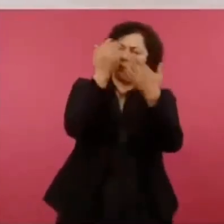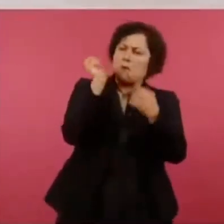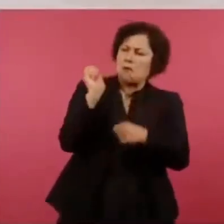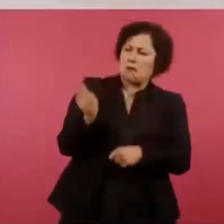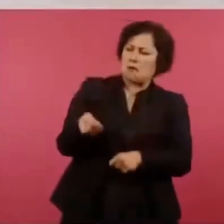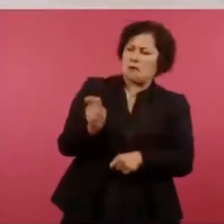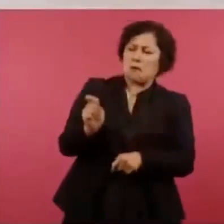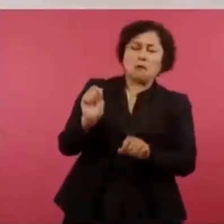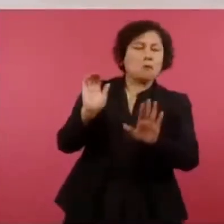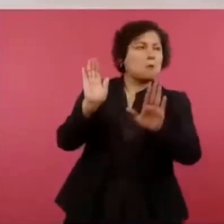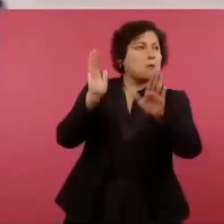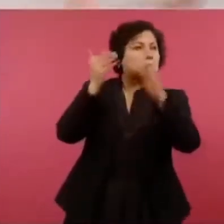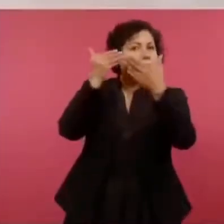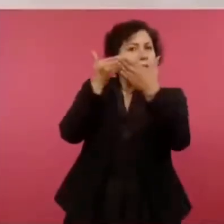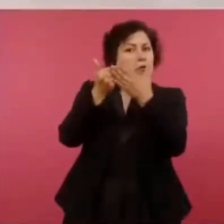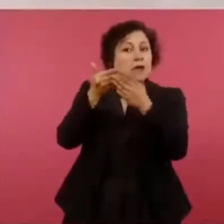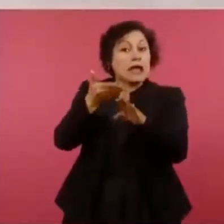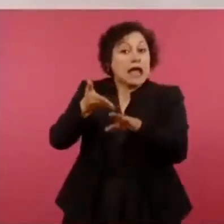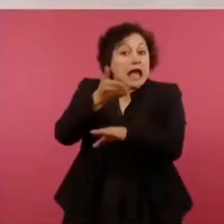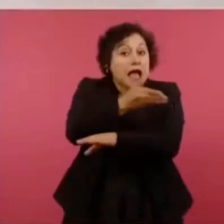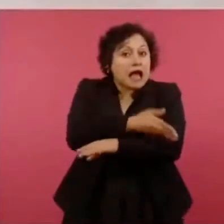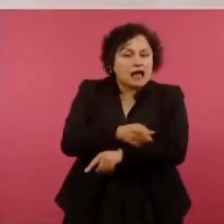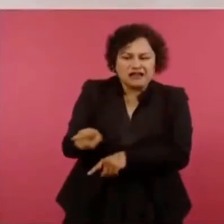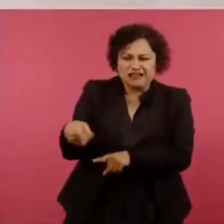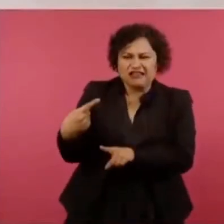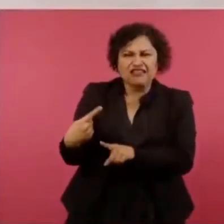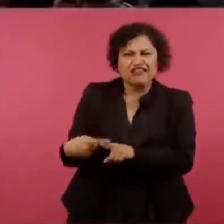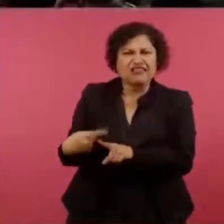de un magistrado, no, del Poder Judicial.